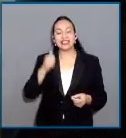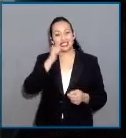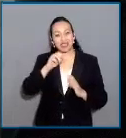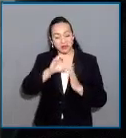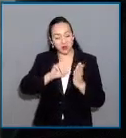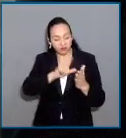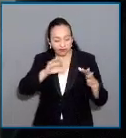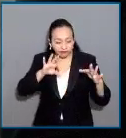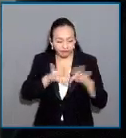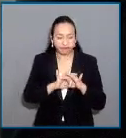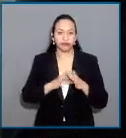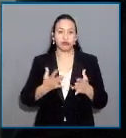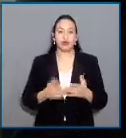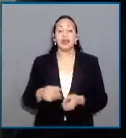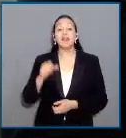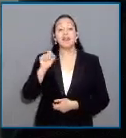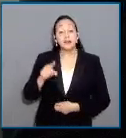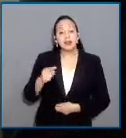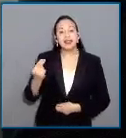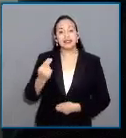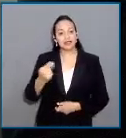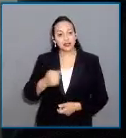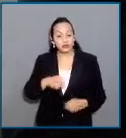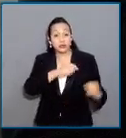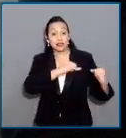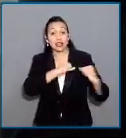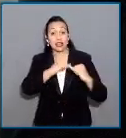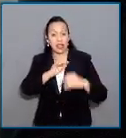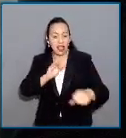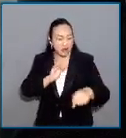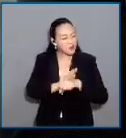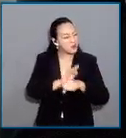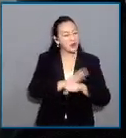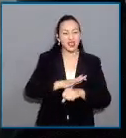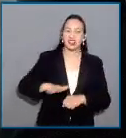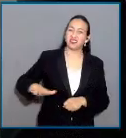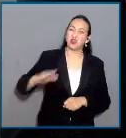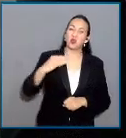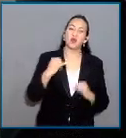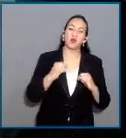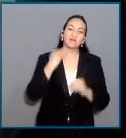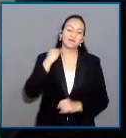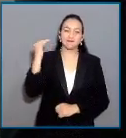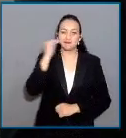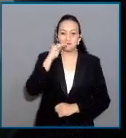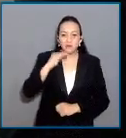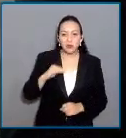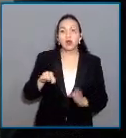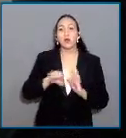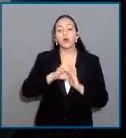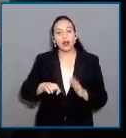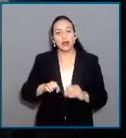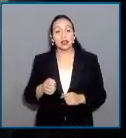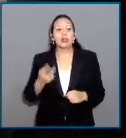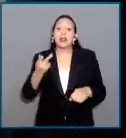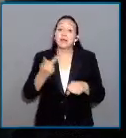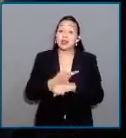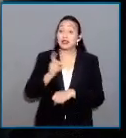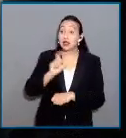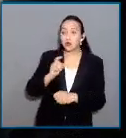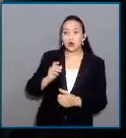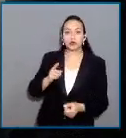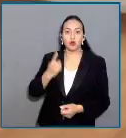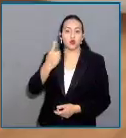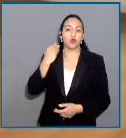que refuerce institucionalmente las defensorías. Pensamos en la necesidad de servicios periciales propios en cada defensoría